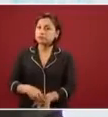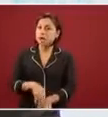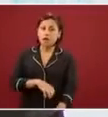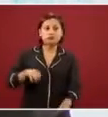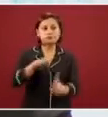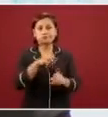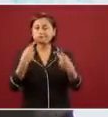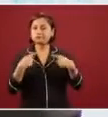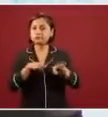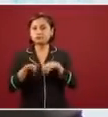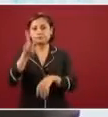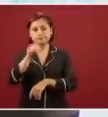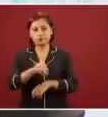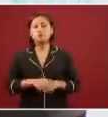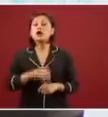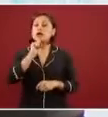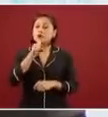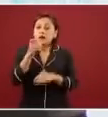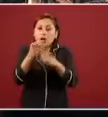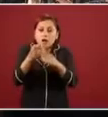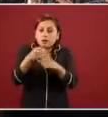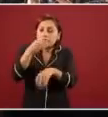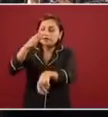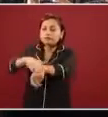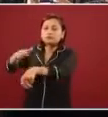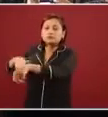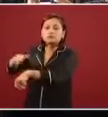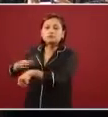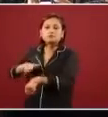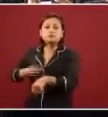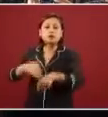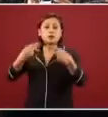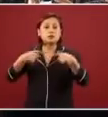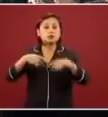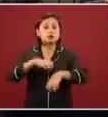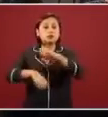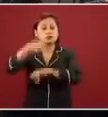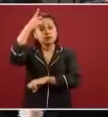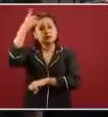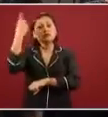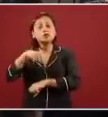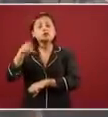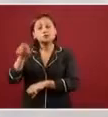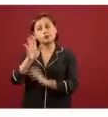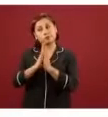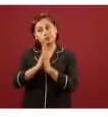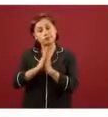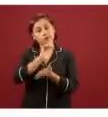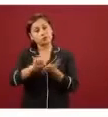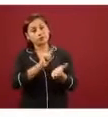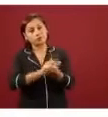estamos exhortando a todos los patrones reales a que se regularicen, a que abandonen este esquema ilegal de contratación